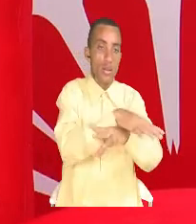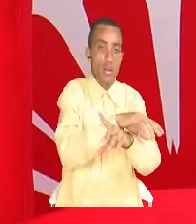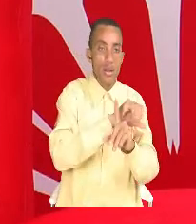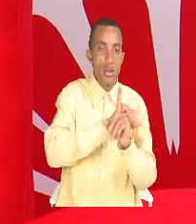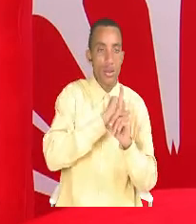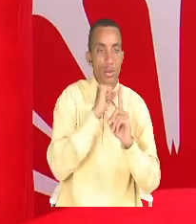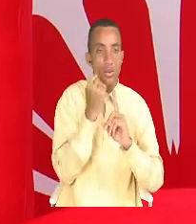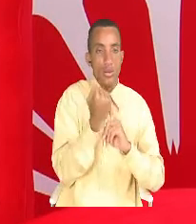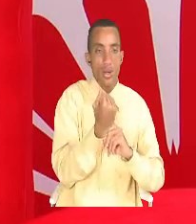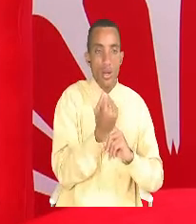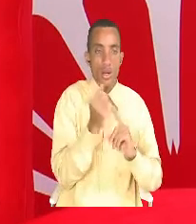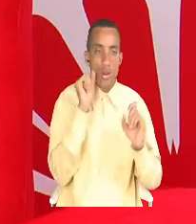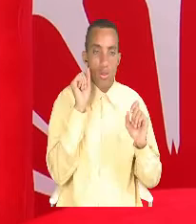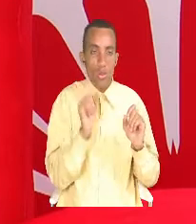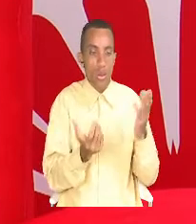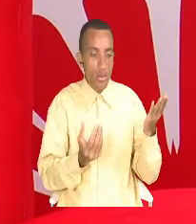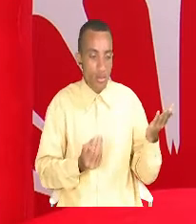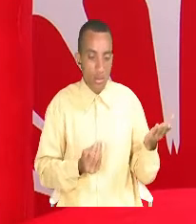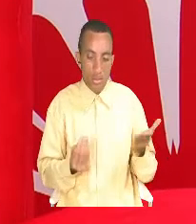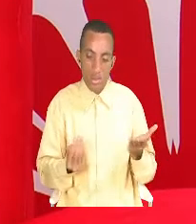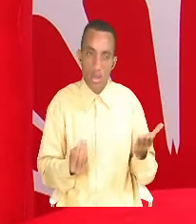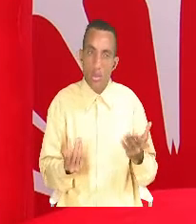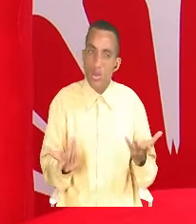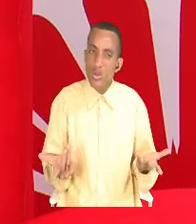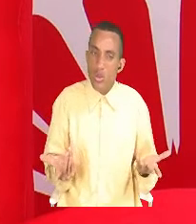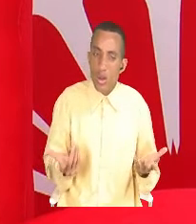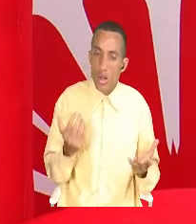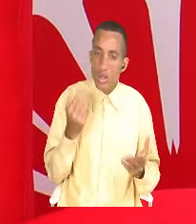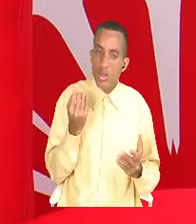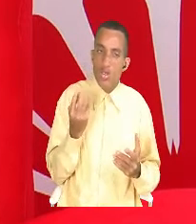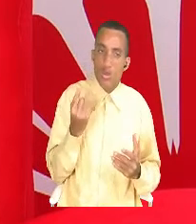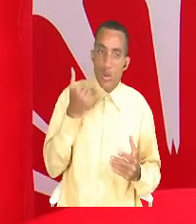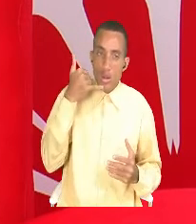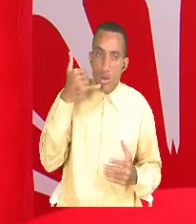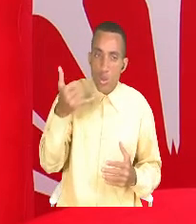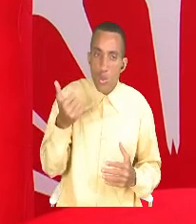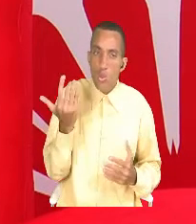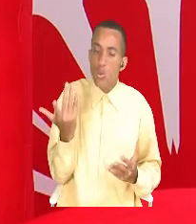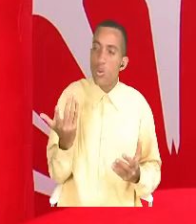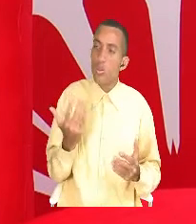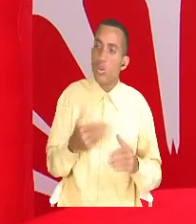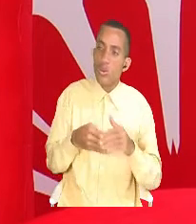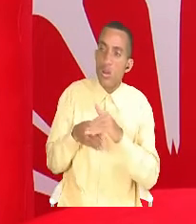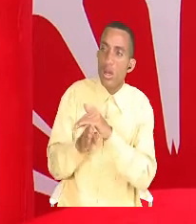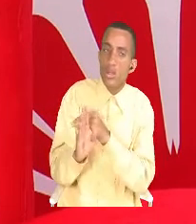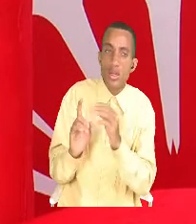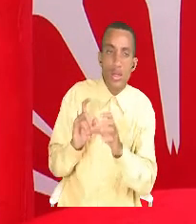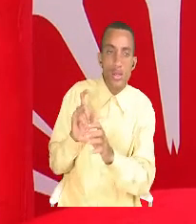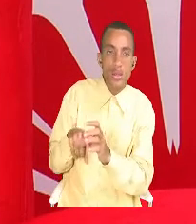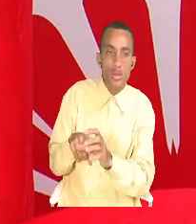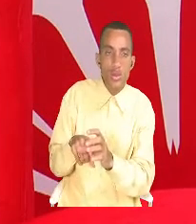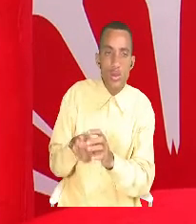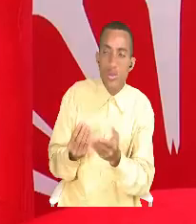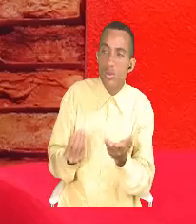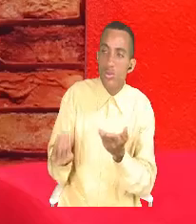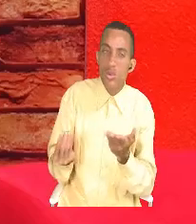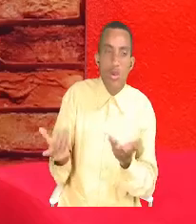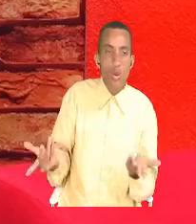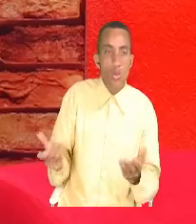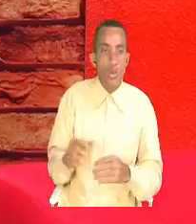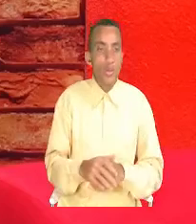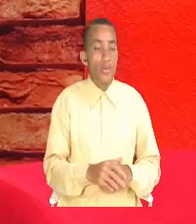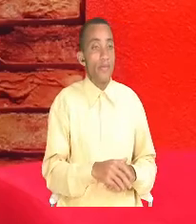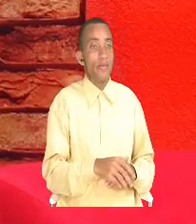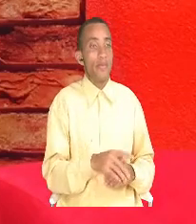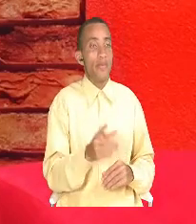encontrar el portafolio de servicios, números de contacto, cómo hacen para poder acceder a sus servicios. Pues realmente yo quiero contarles que Espasander